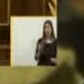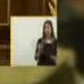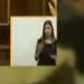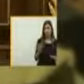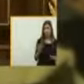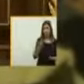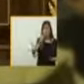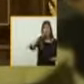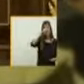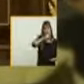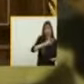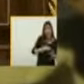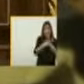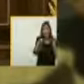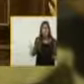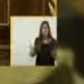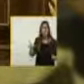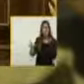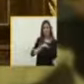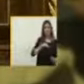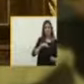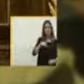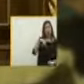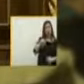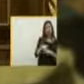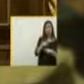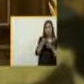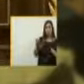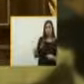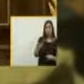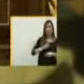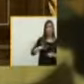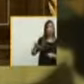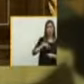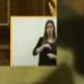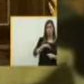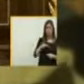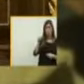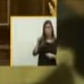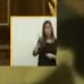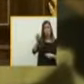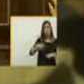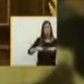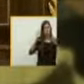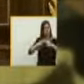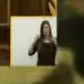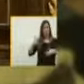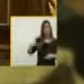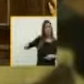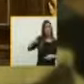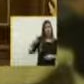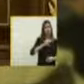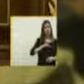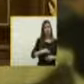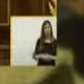consecución dun acordo, foi realmente de auténtica antoloxía do disfemismo e da agresión